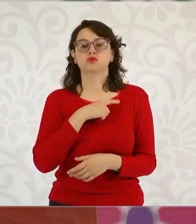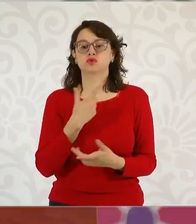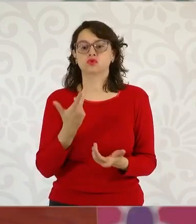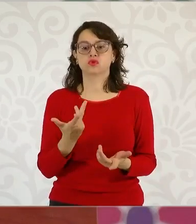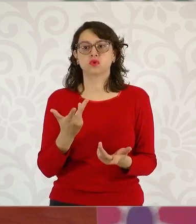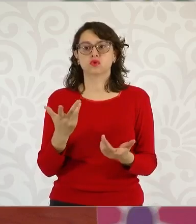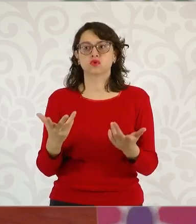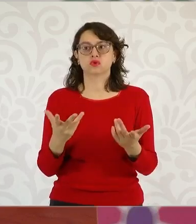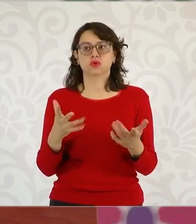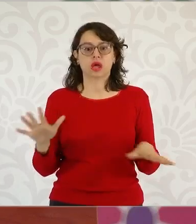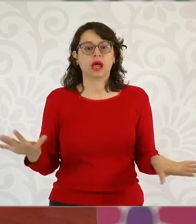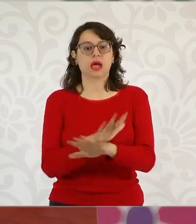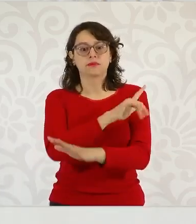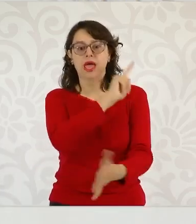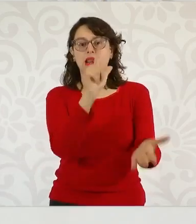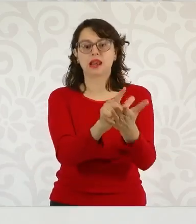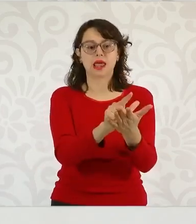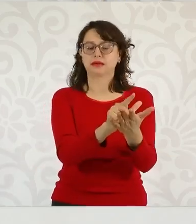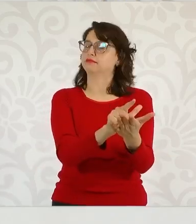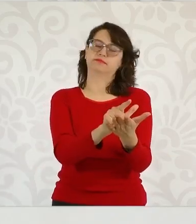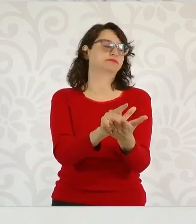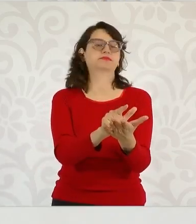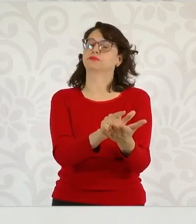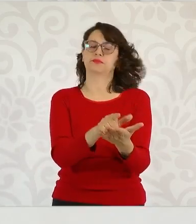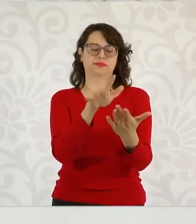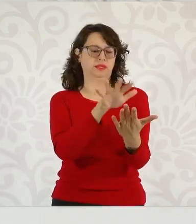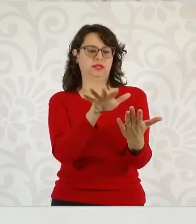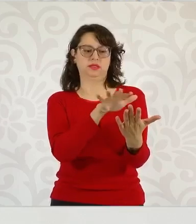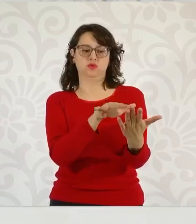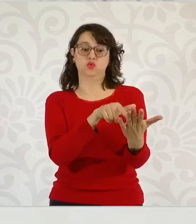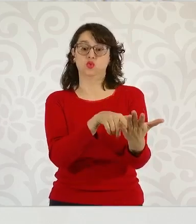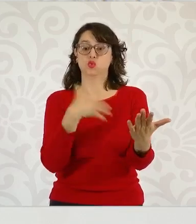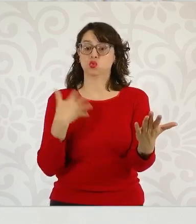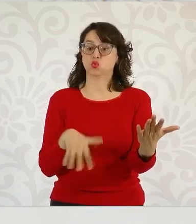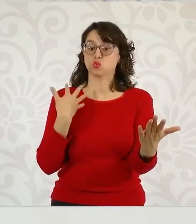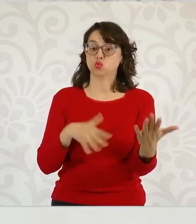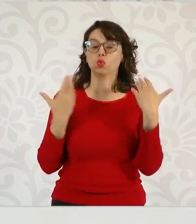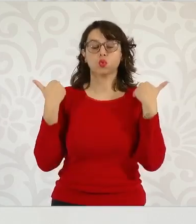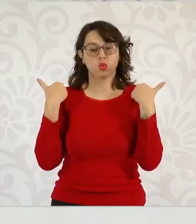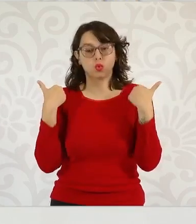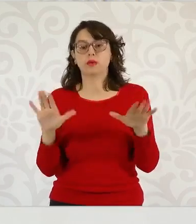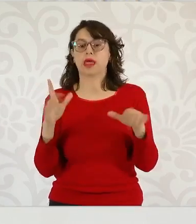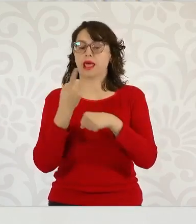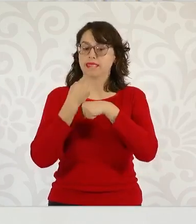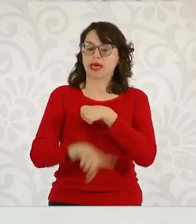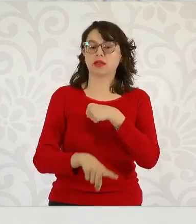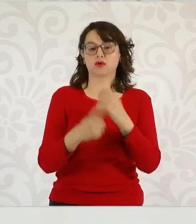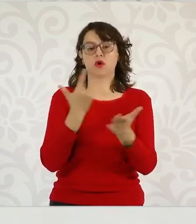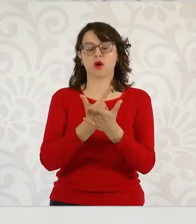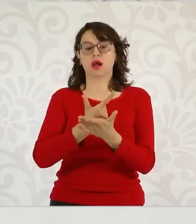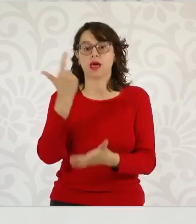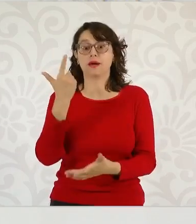reforma constitucional? Pues porque así como estaba escrita, hubiera tenido afectaciones incluso para